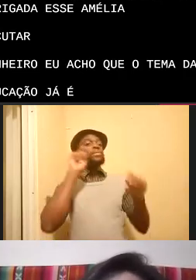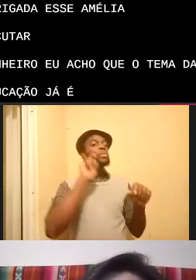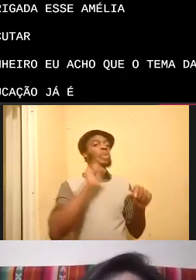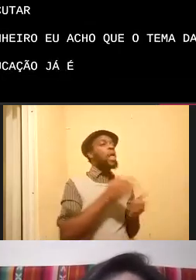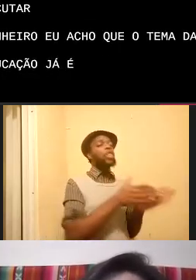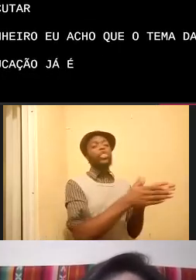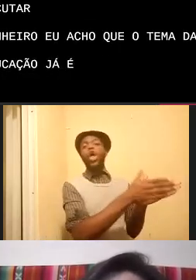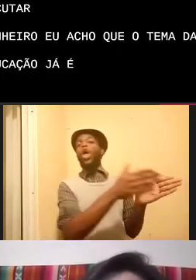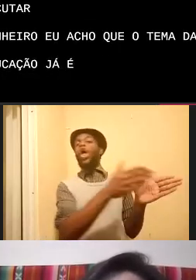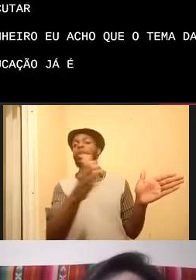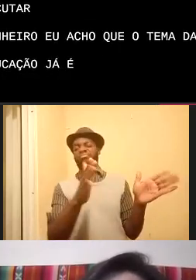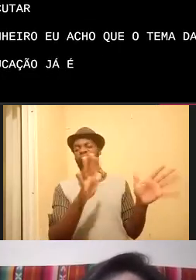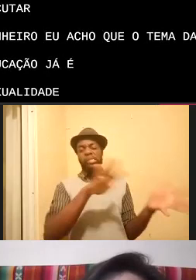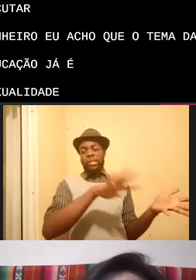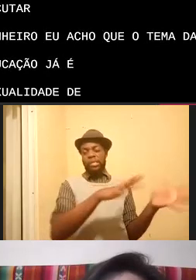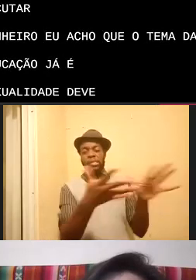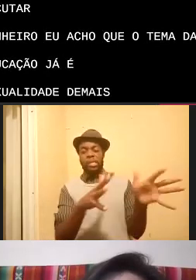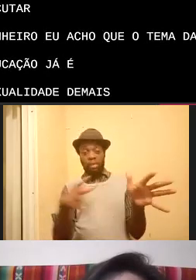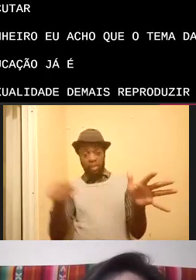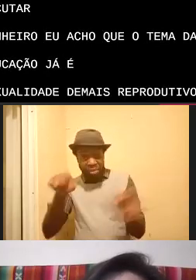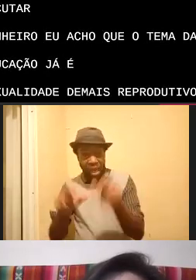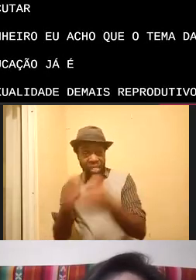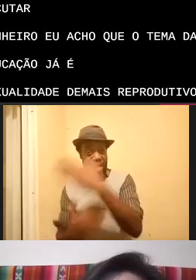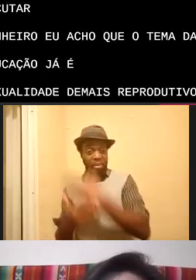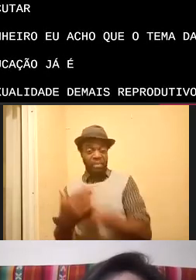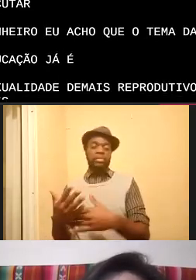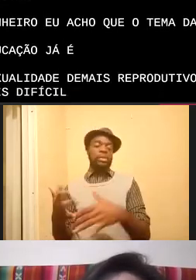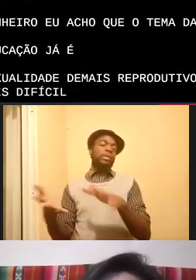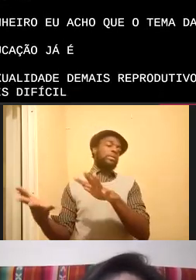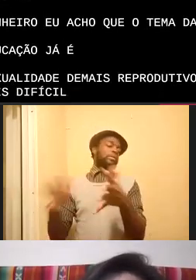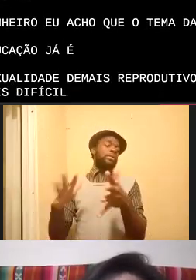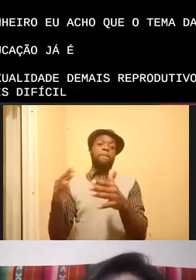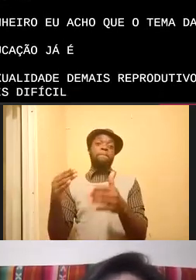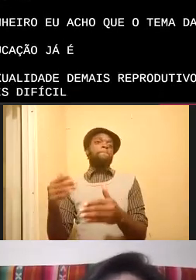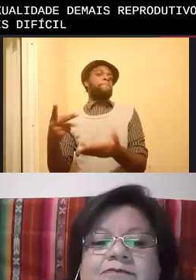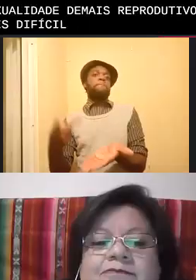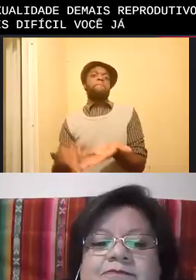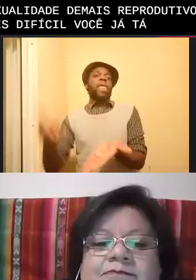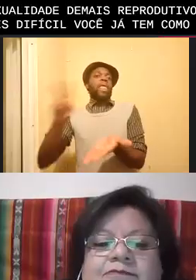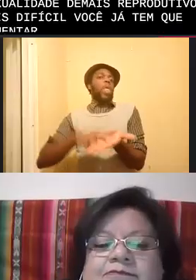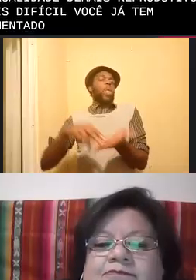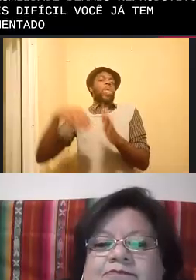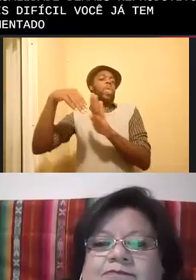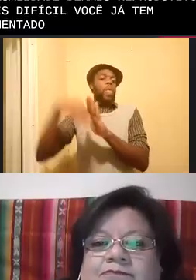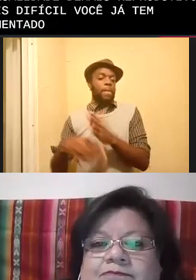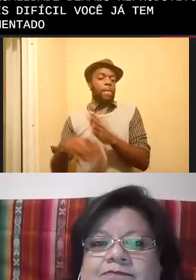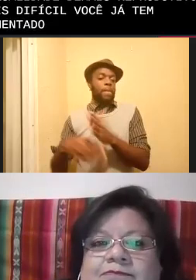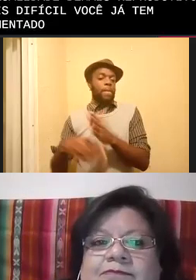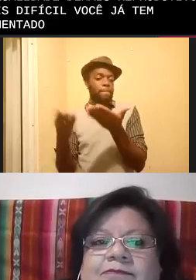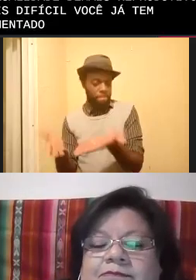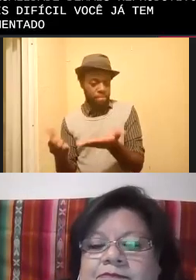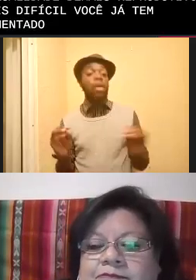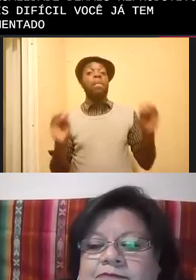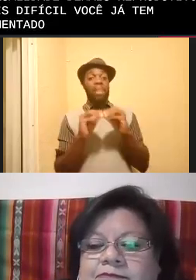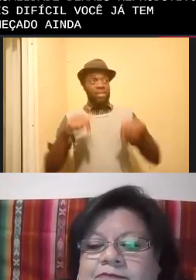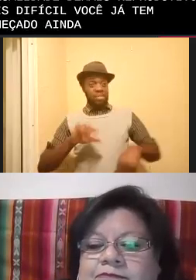ámbito reproductivo es mucho más complicado. Y como usted había comentado, en nuestro país todavía se mantienen los tabúes de que las